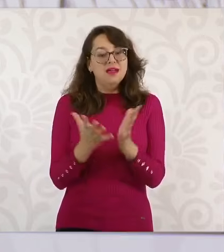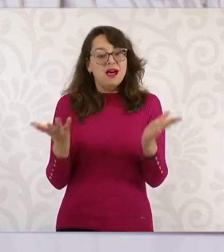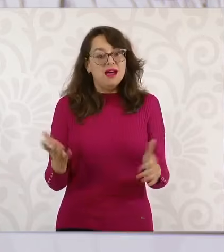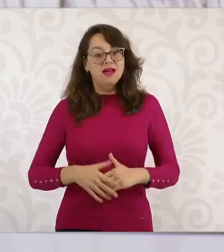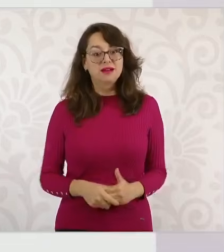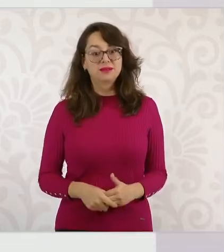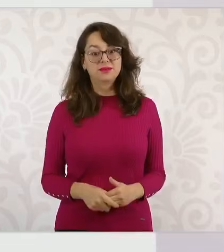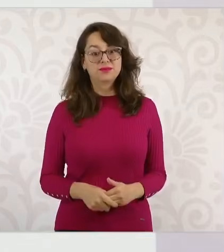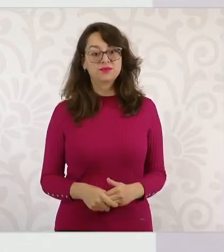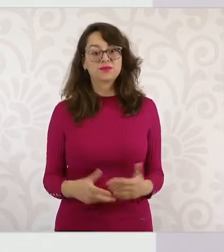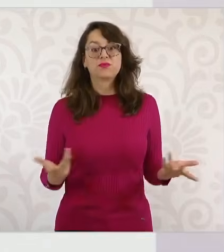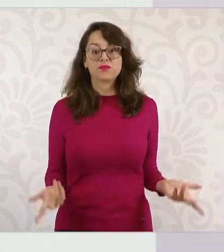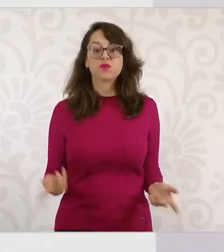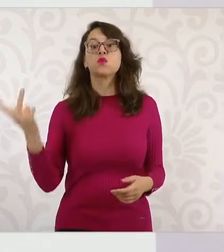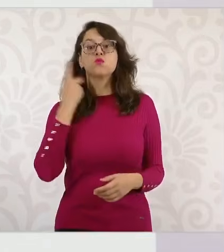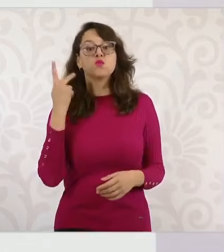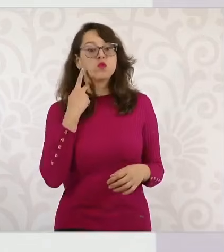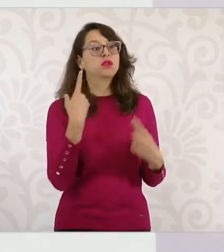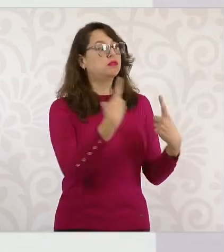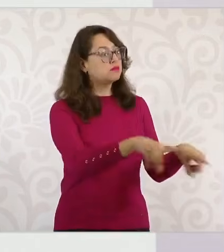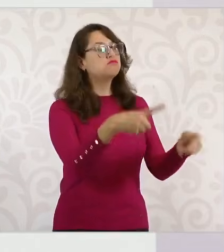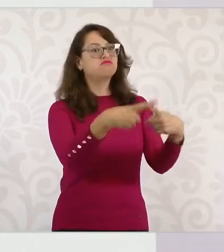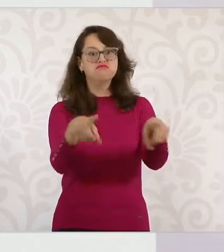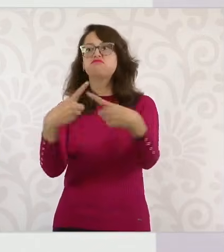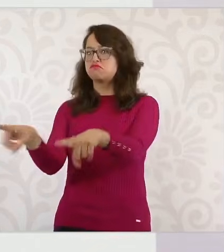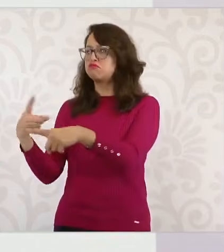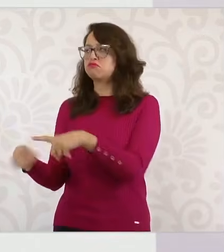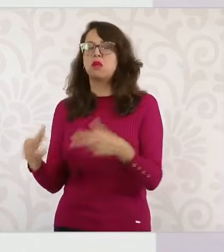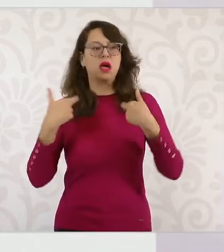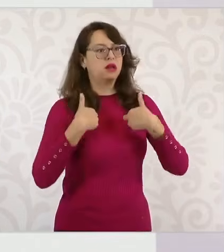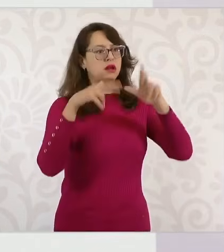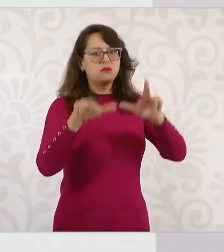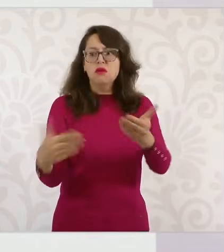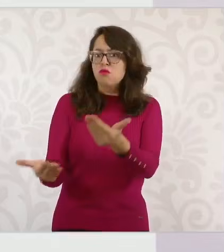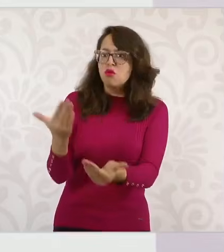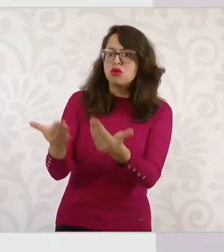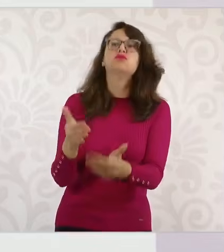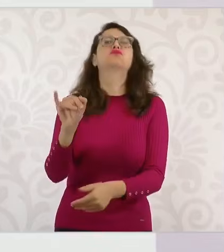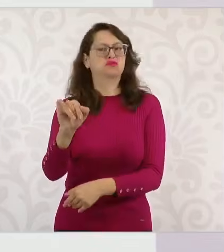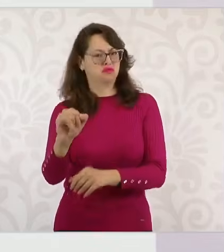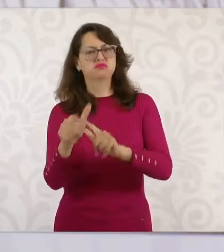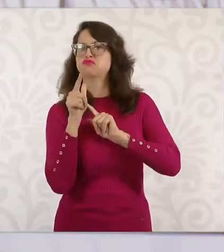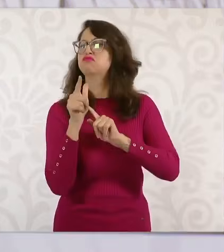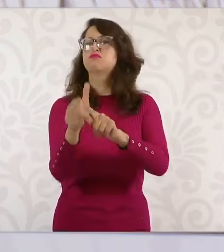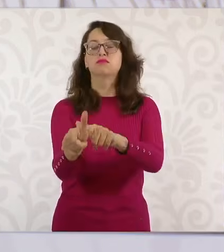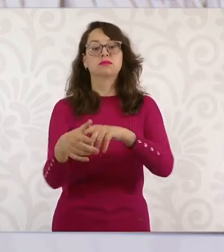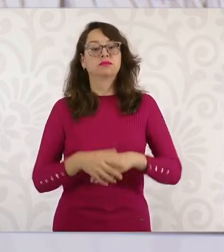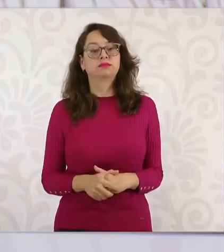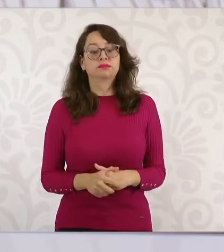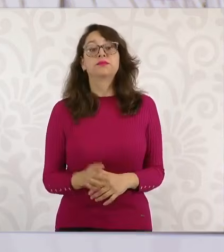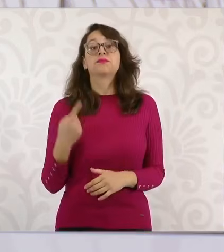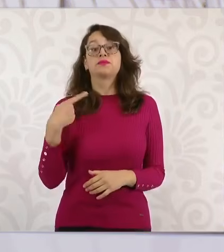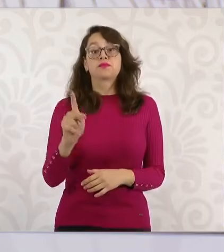Se reconoce la diversidad política de México, la representación proporcional de los partidos políticos. Pero eso